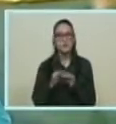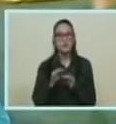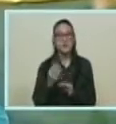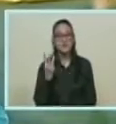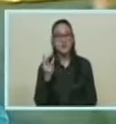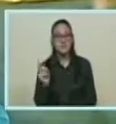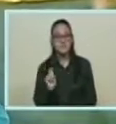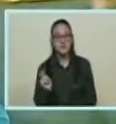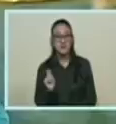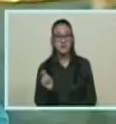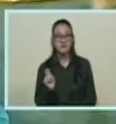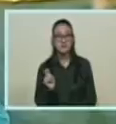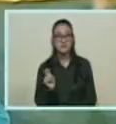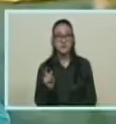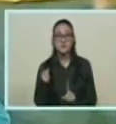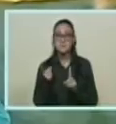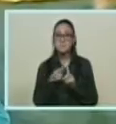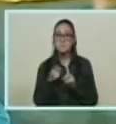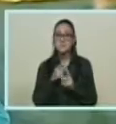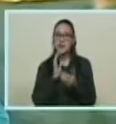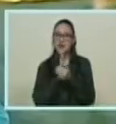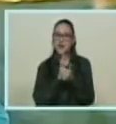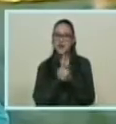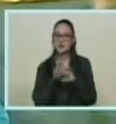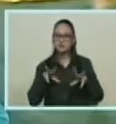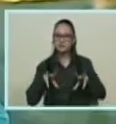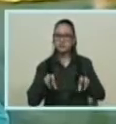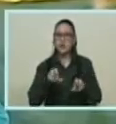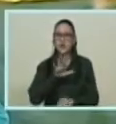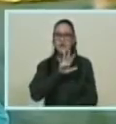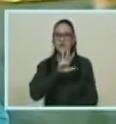meses. En el primer registro se inscribieron